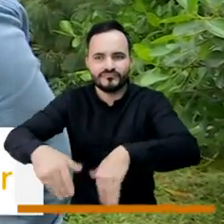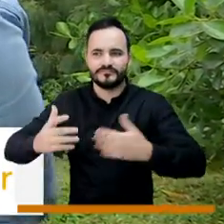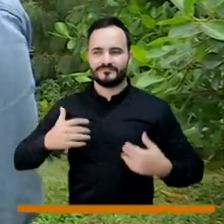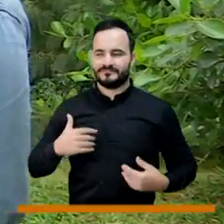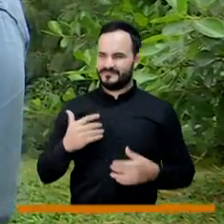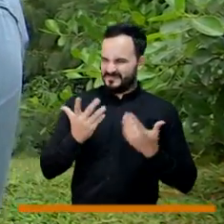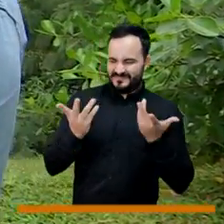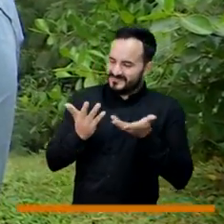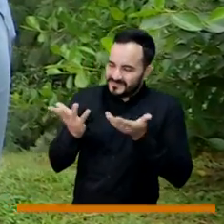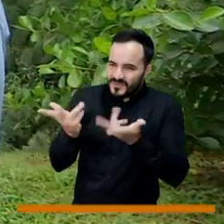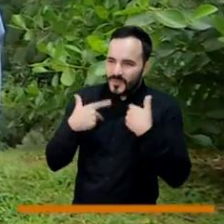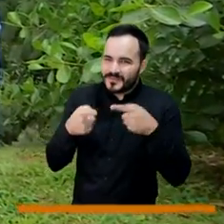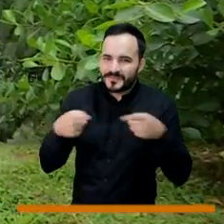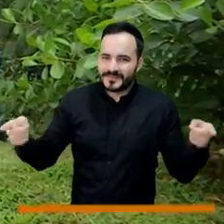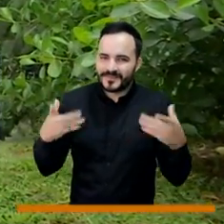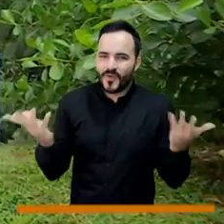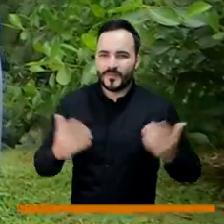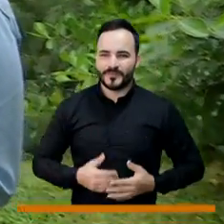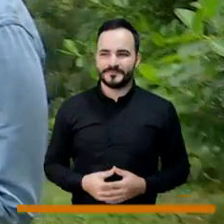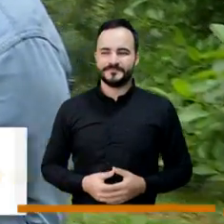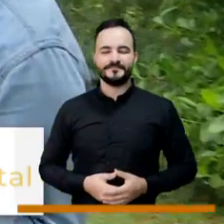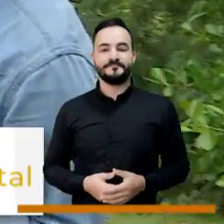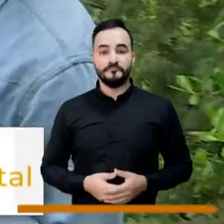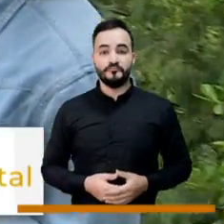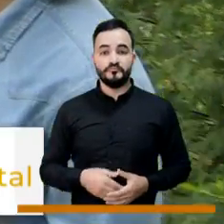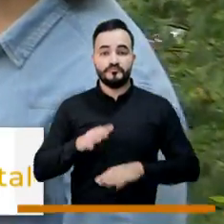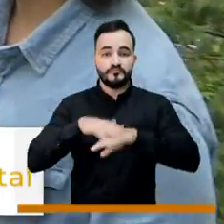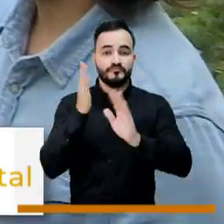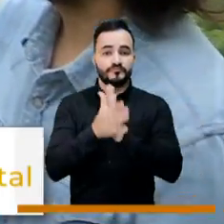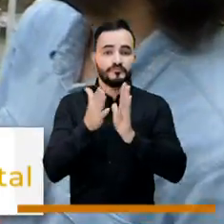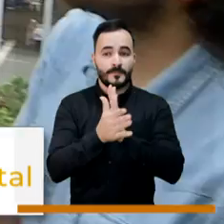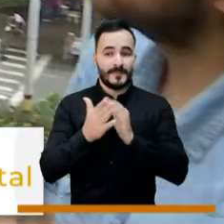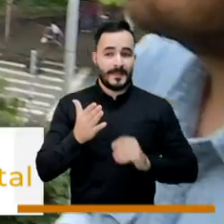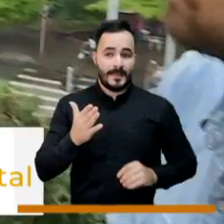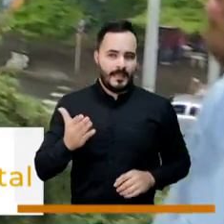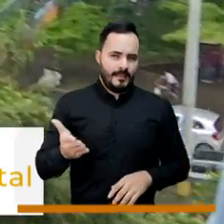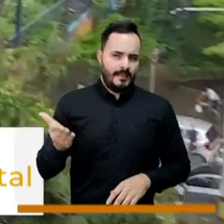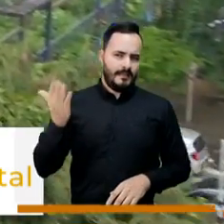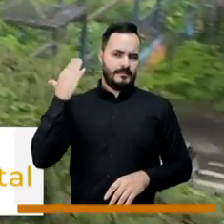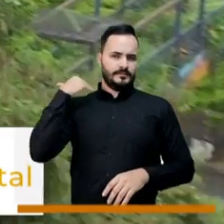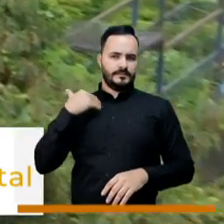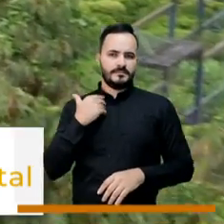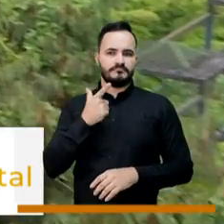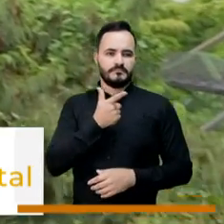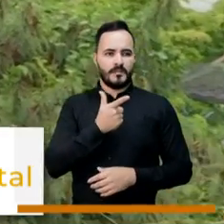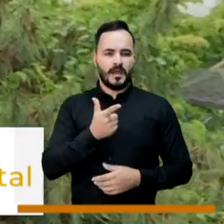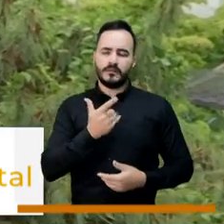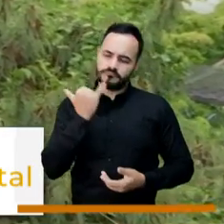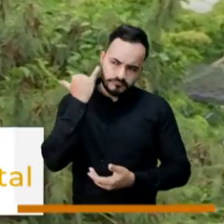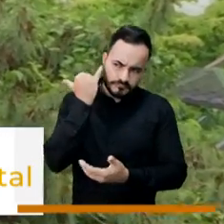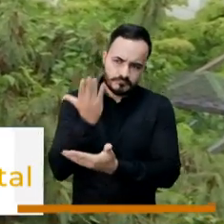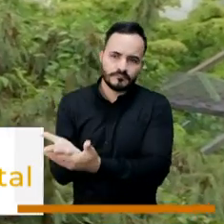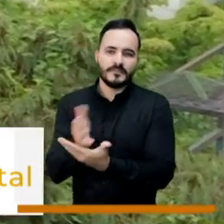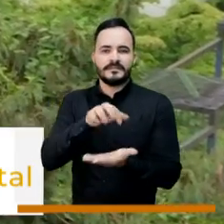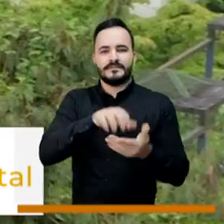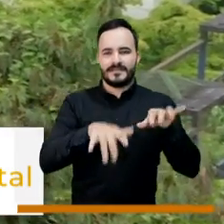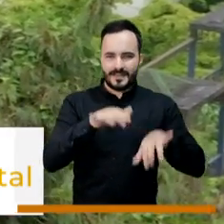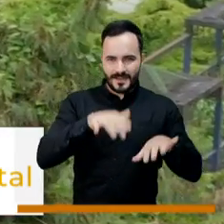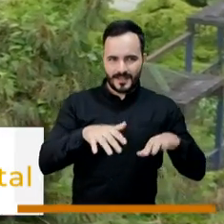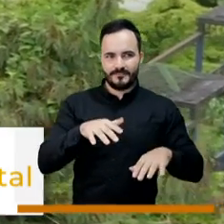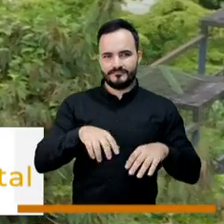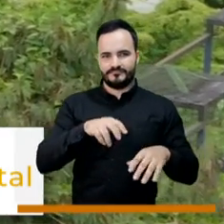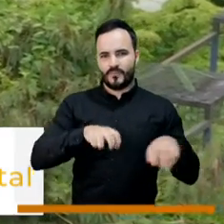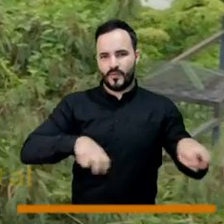proyecto? Mira, inicialmente fue una petición de la Secretaría de Movilidad con